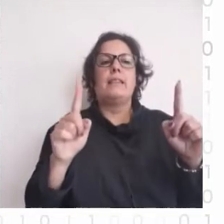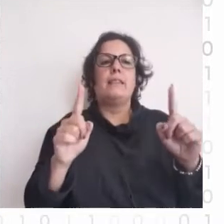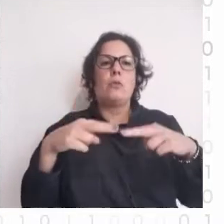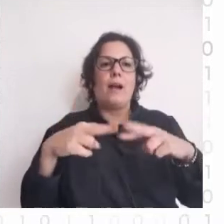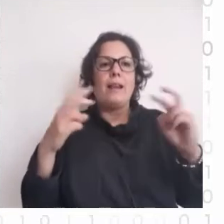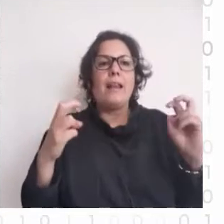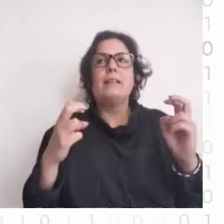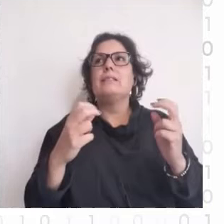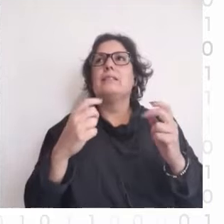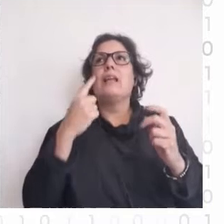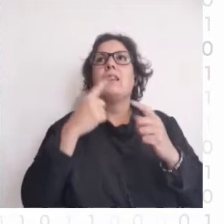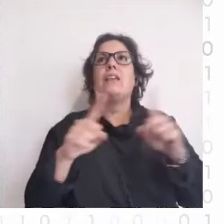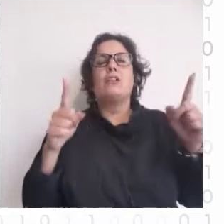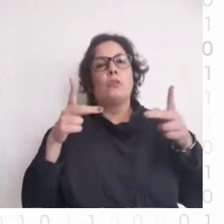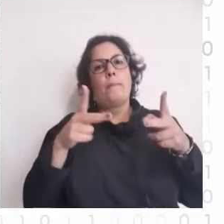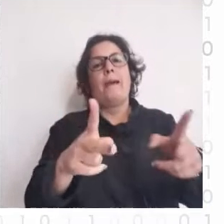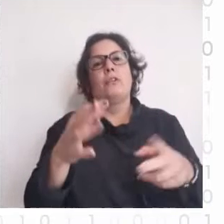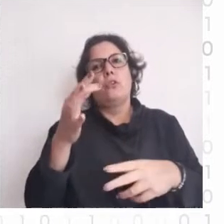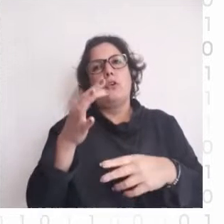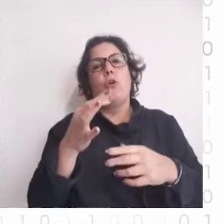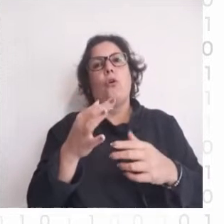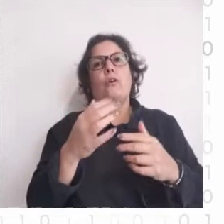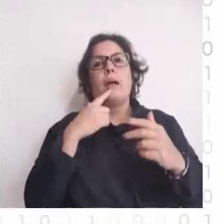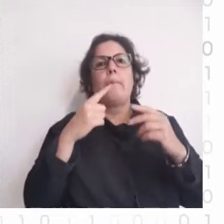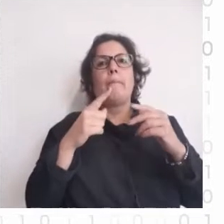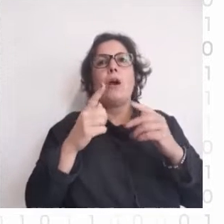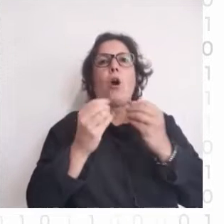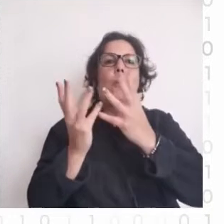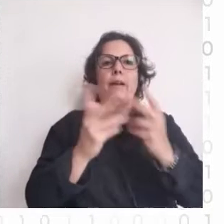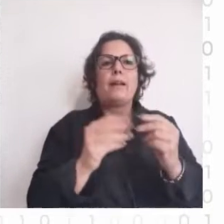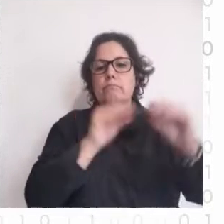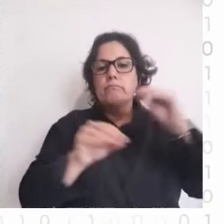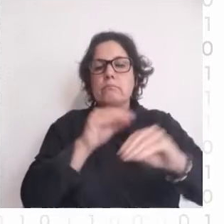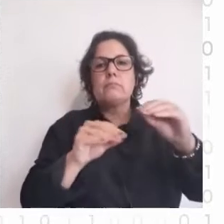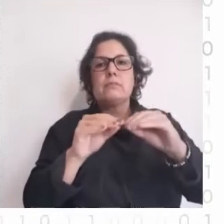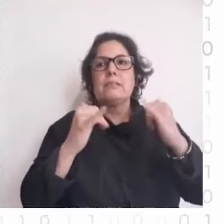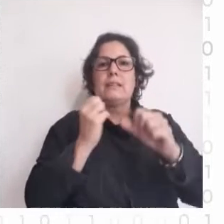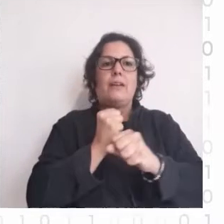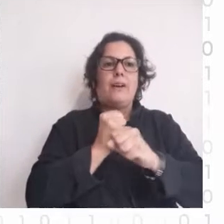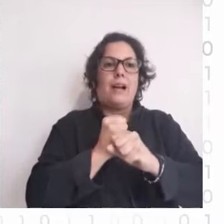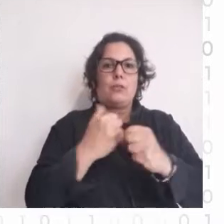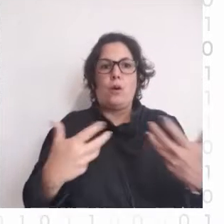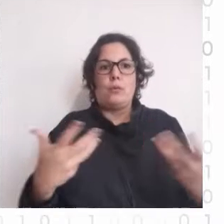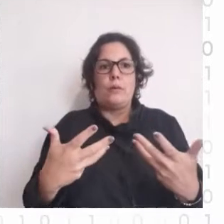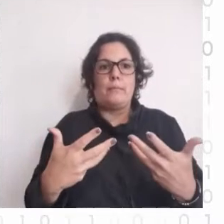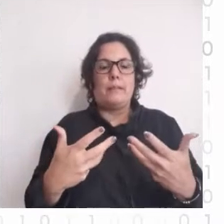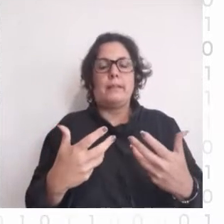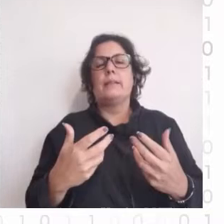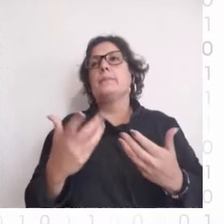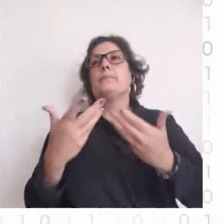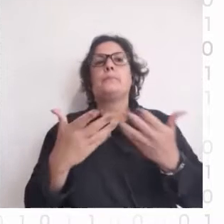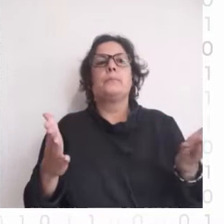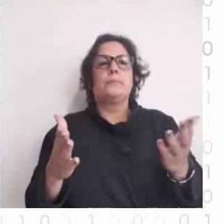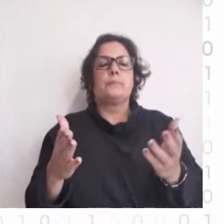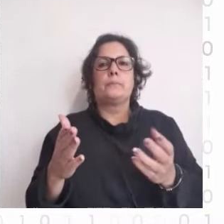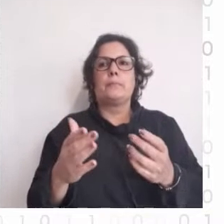análisis, distintas metodologías, técnicas y procesamientos de datos en los que han trabajado actualmente. Damos comienzo